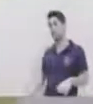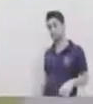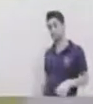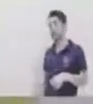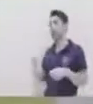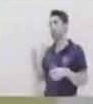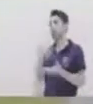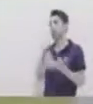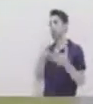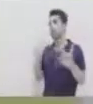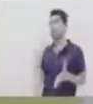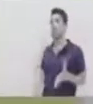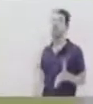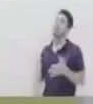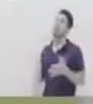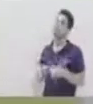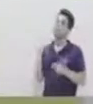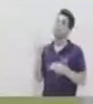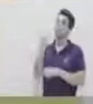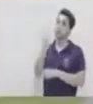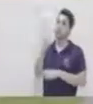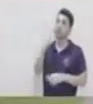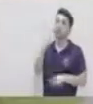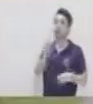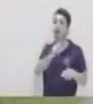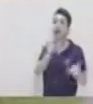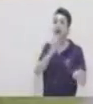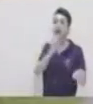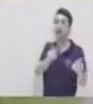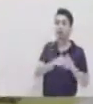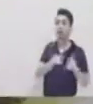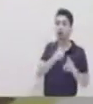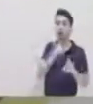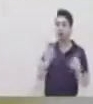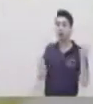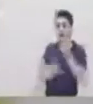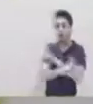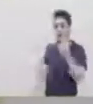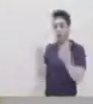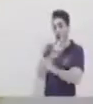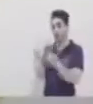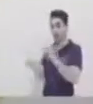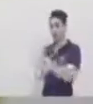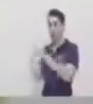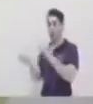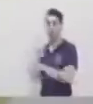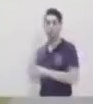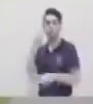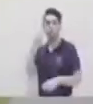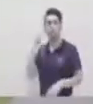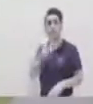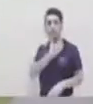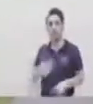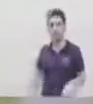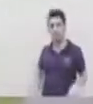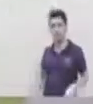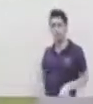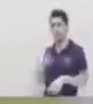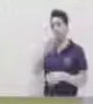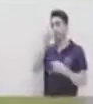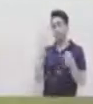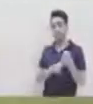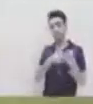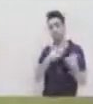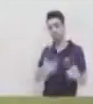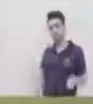sí importaría el orden. ¿Por qué? Porque no es lo mismo ser presidente a ser tesorero. Pues ahí sí nos importaría. Ahora, en el ejemplo de armar